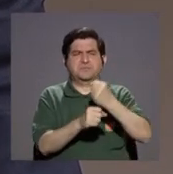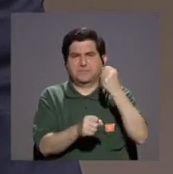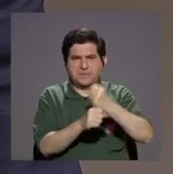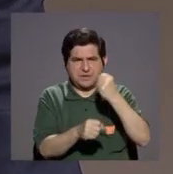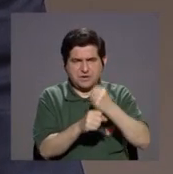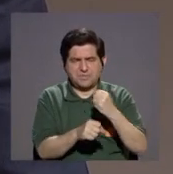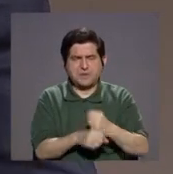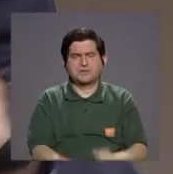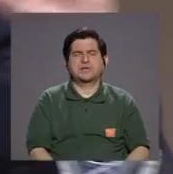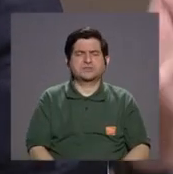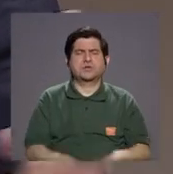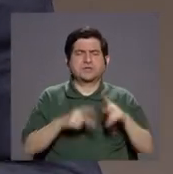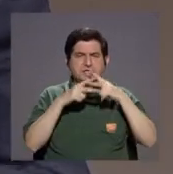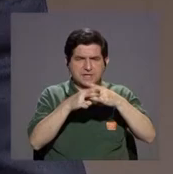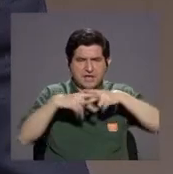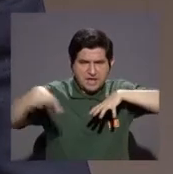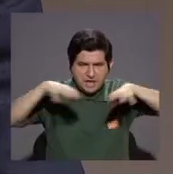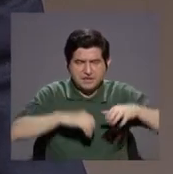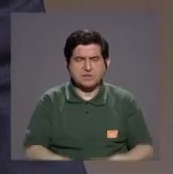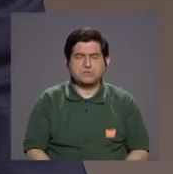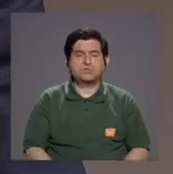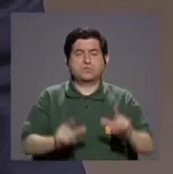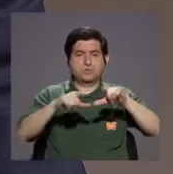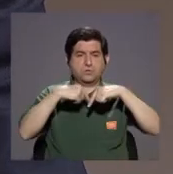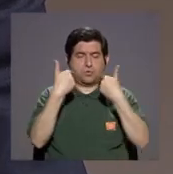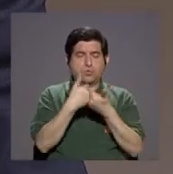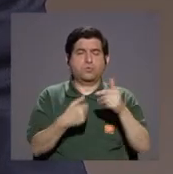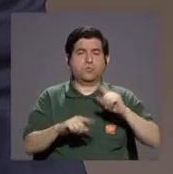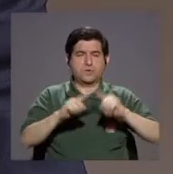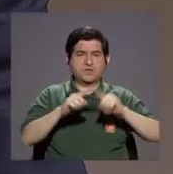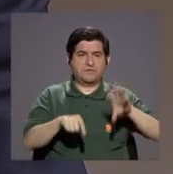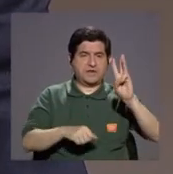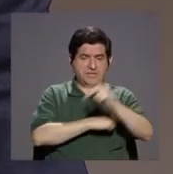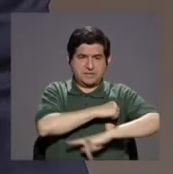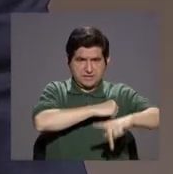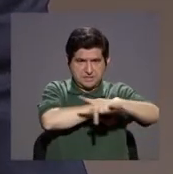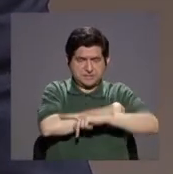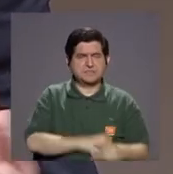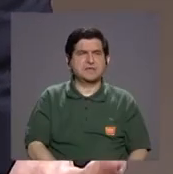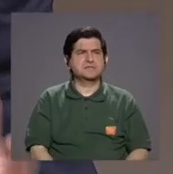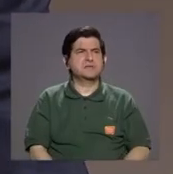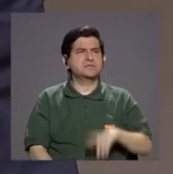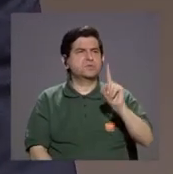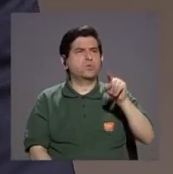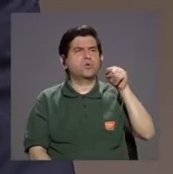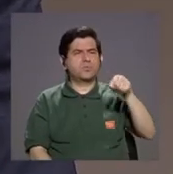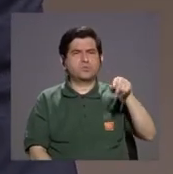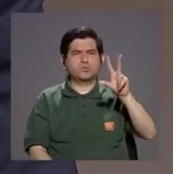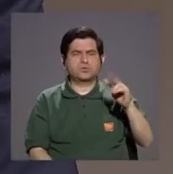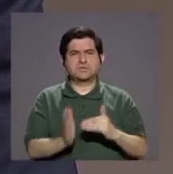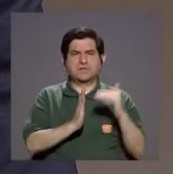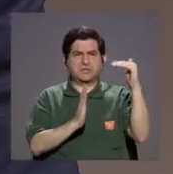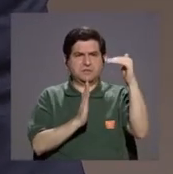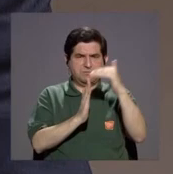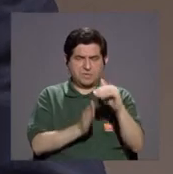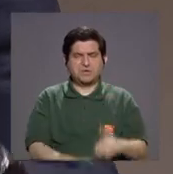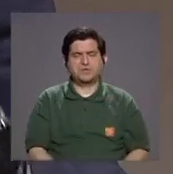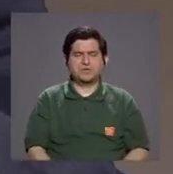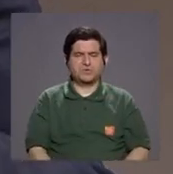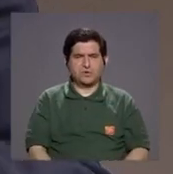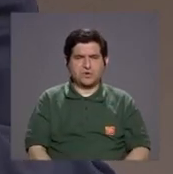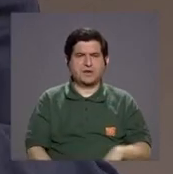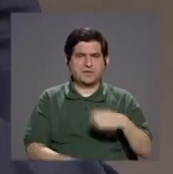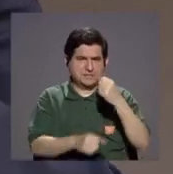crédito activas como grupo en los seis países que operamos ese número asciende a los 1.3 millones de operaciones de crédito